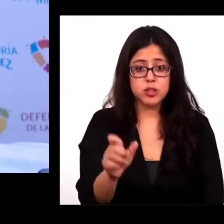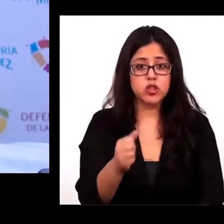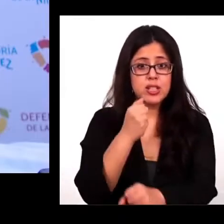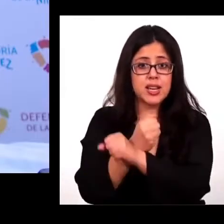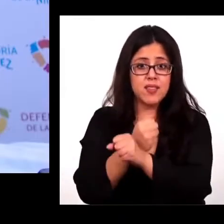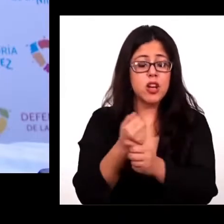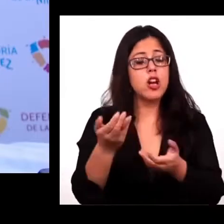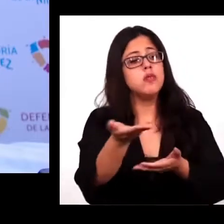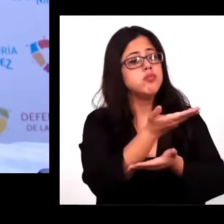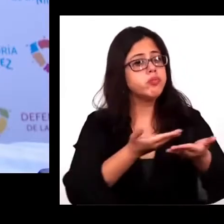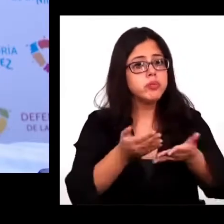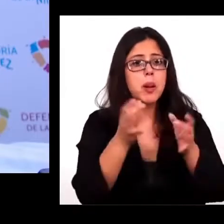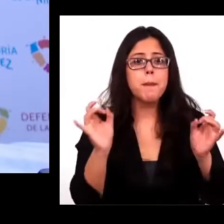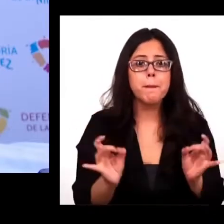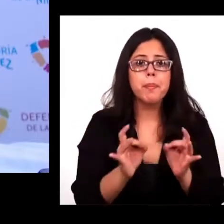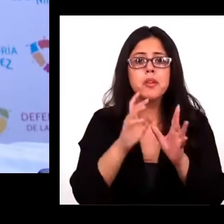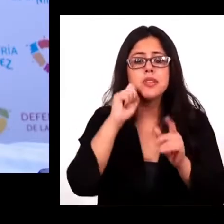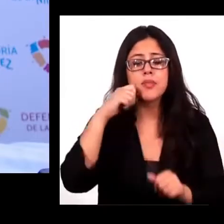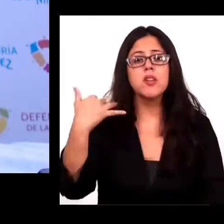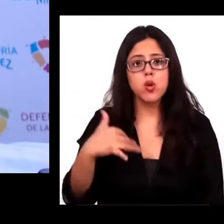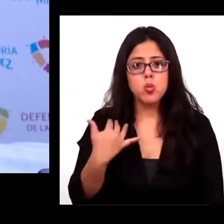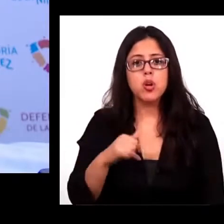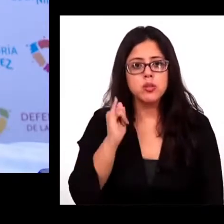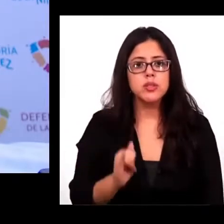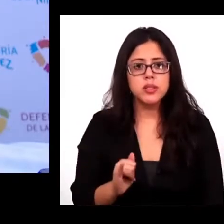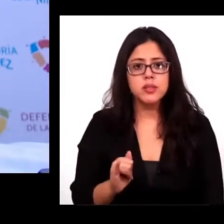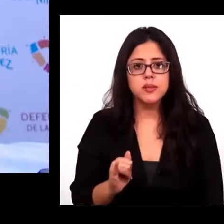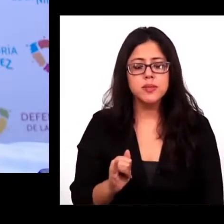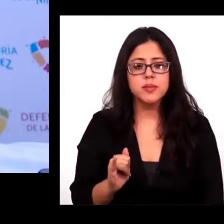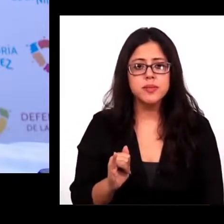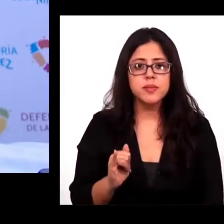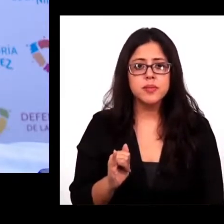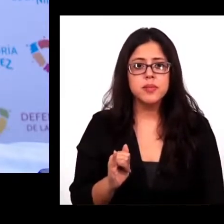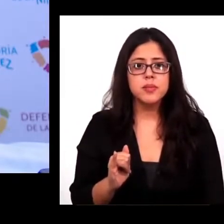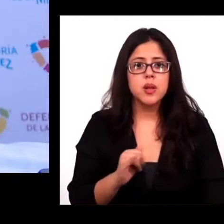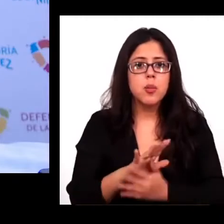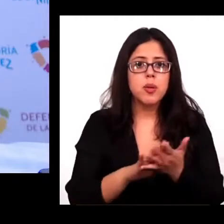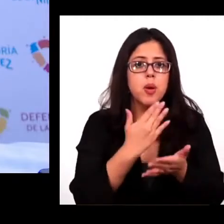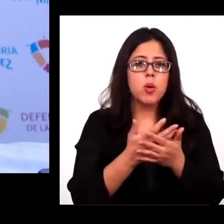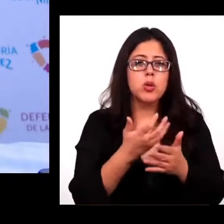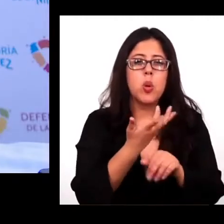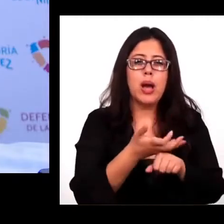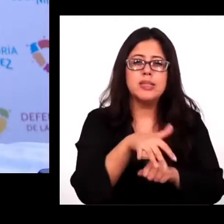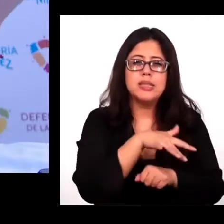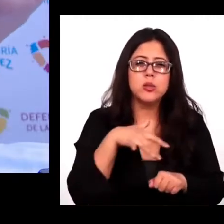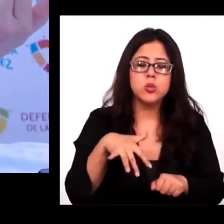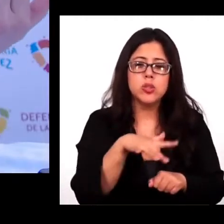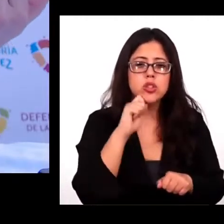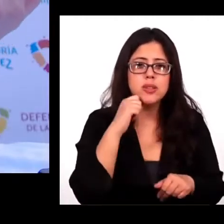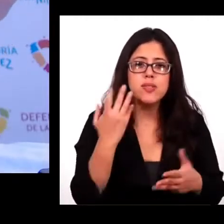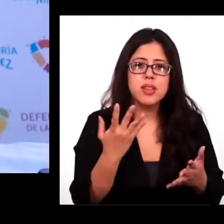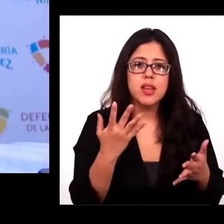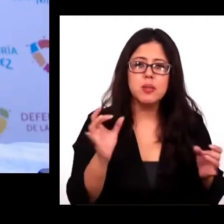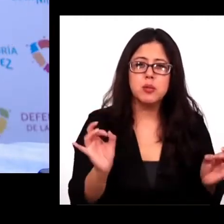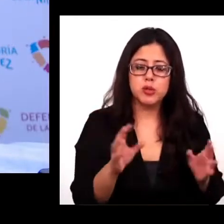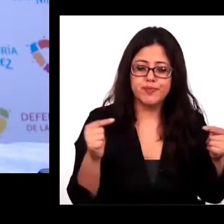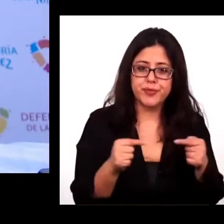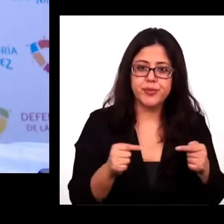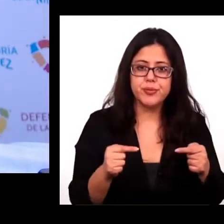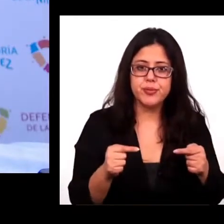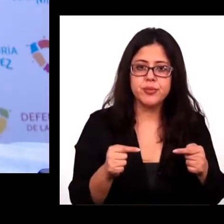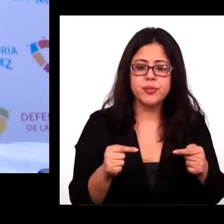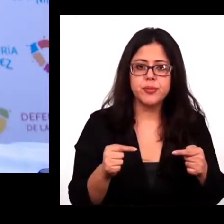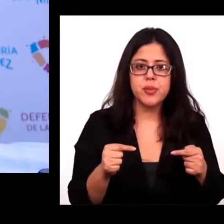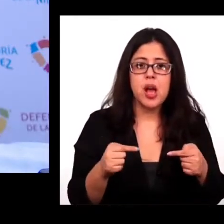que puede ser un factor muy importante a la hora de producirse alguna situación que genere un eventual conflicto, ¿ya? Por eso hago